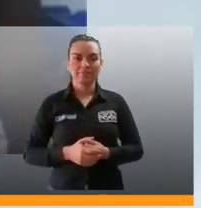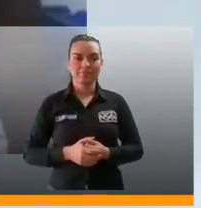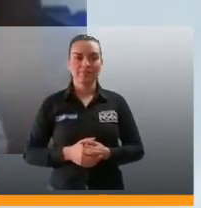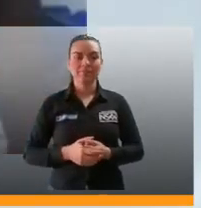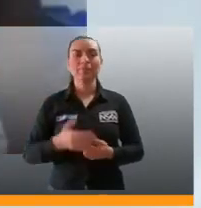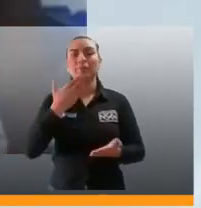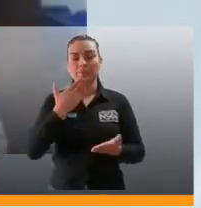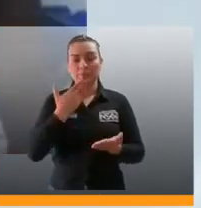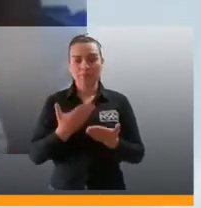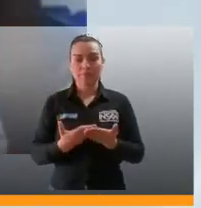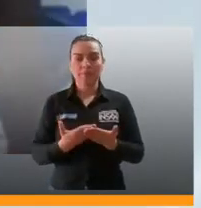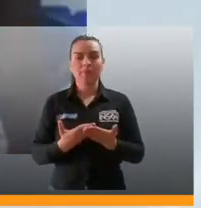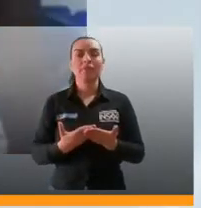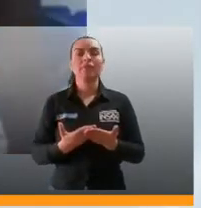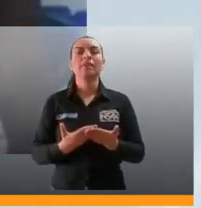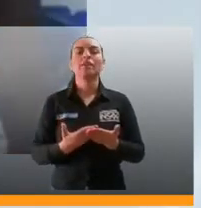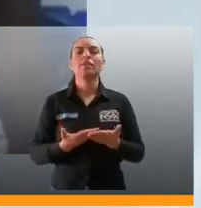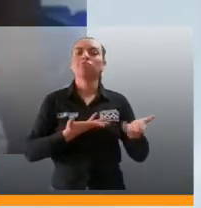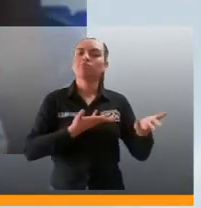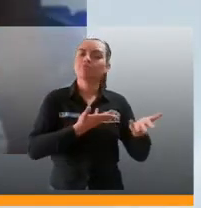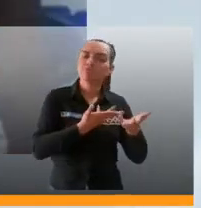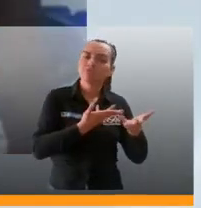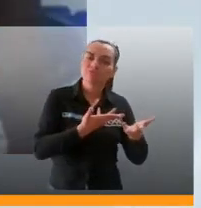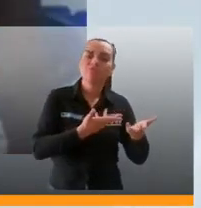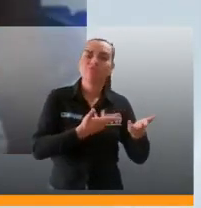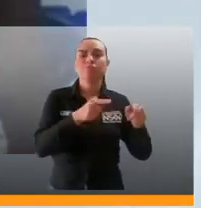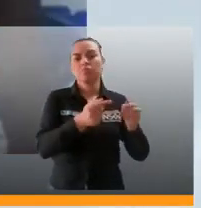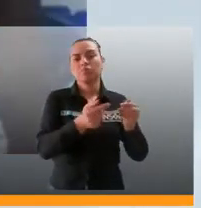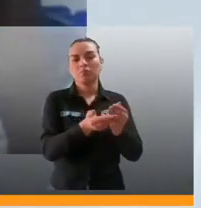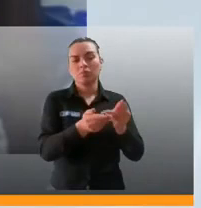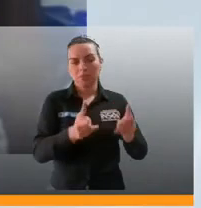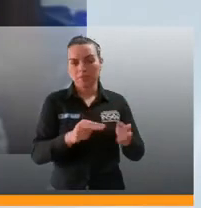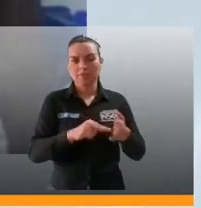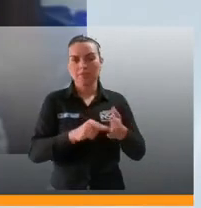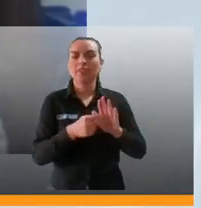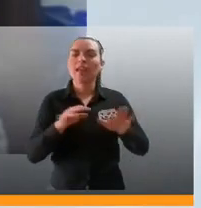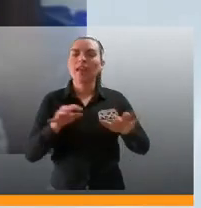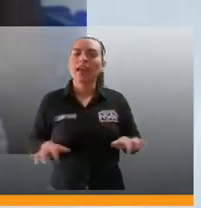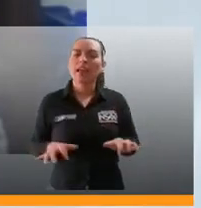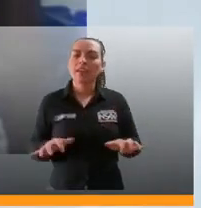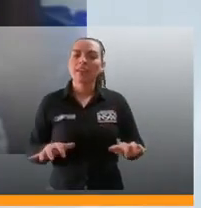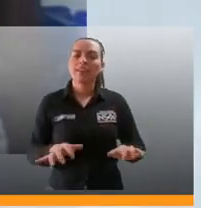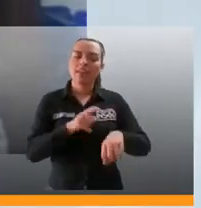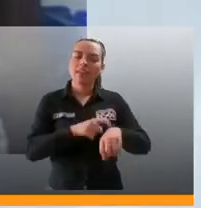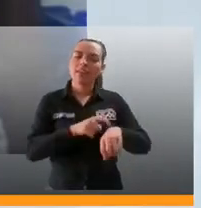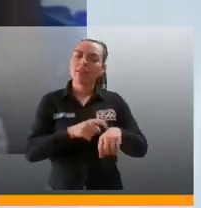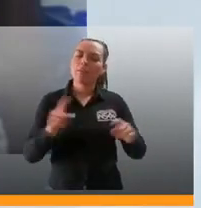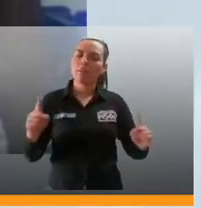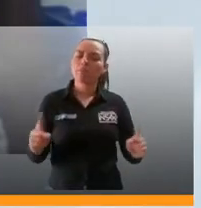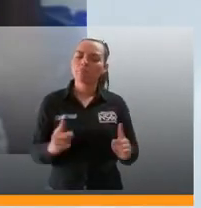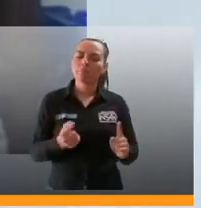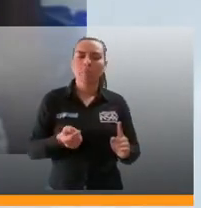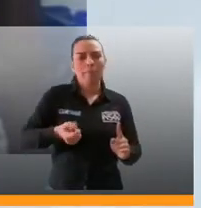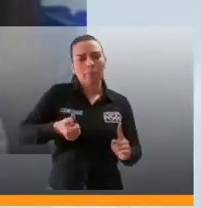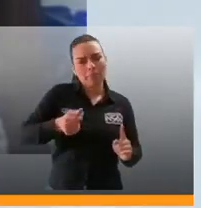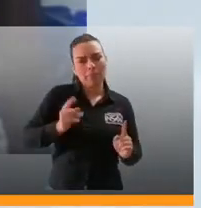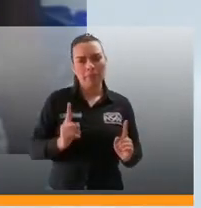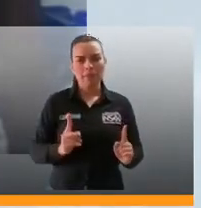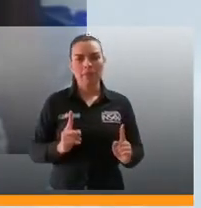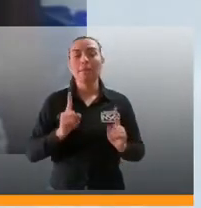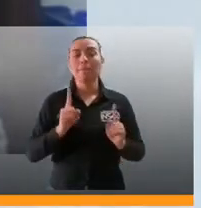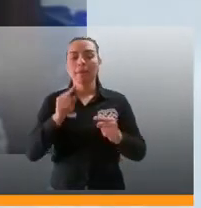Gracias. Interacción con el estudiante, actividades de corta duración y con mucha